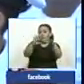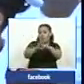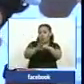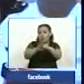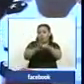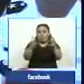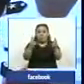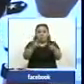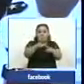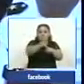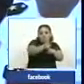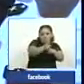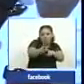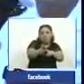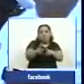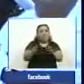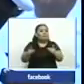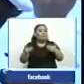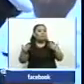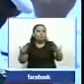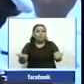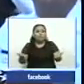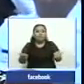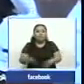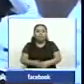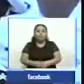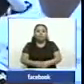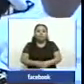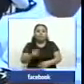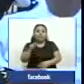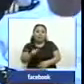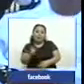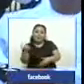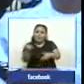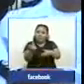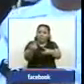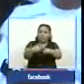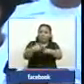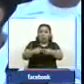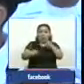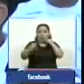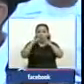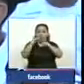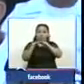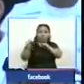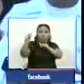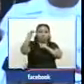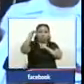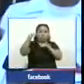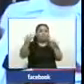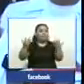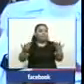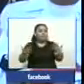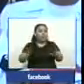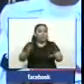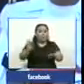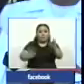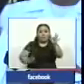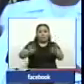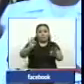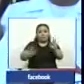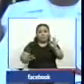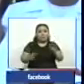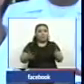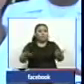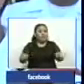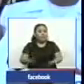ametralladoras y que habían ahí implicado unos oficiales que se sometieron a los juicios correspondientes,